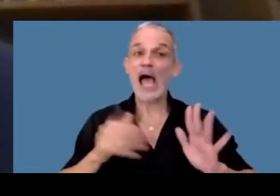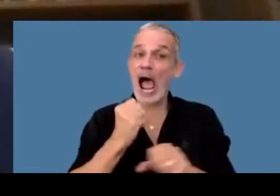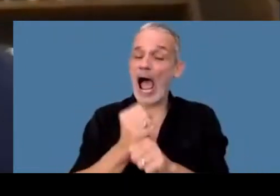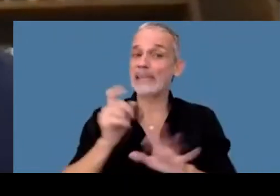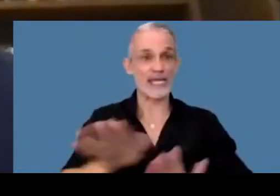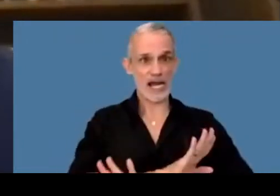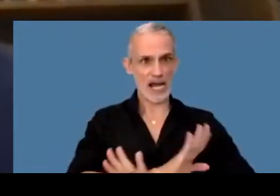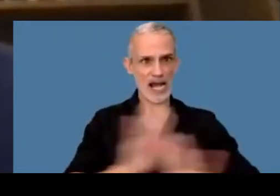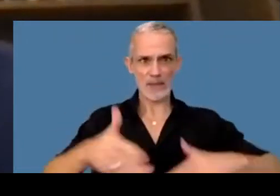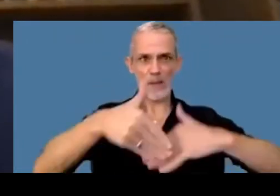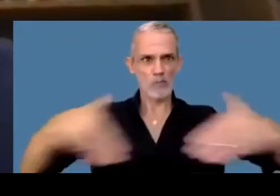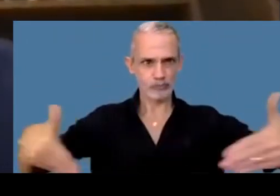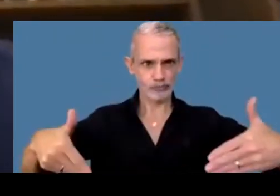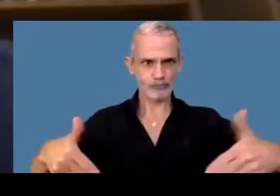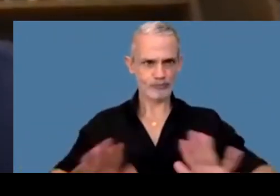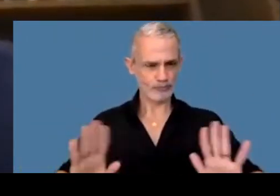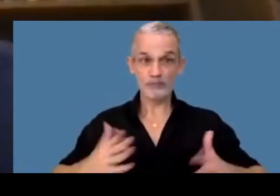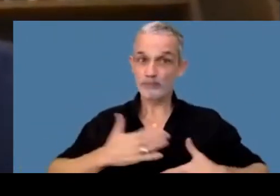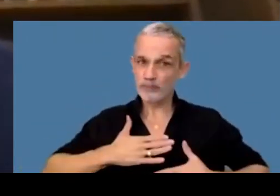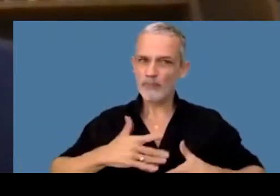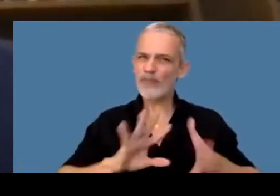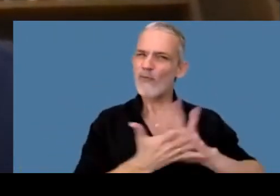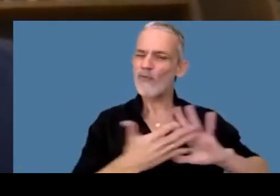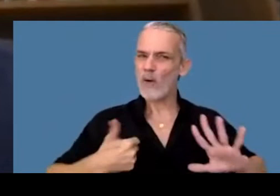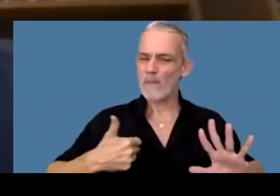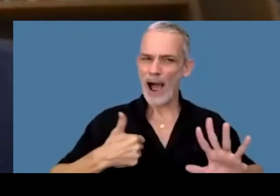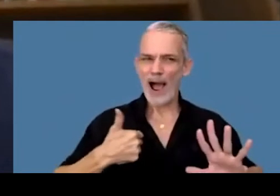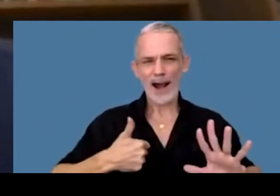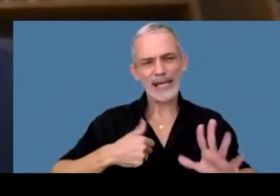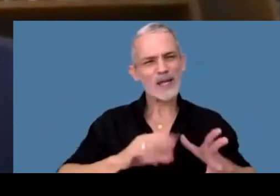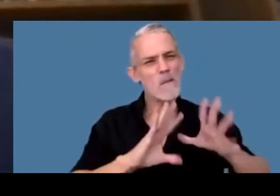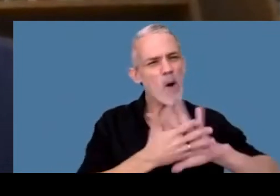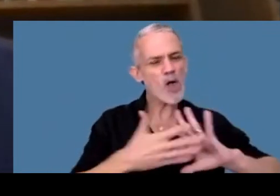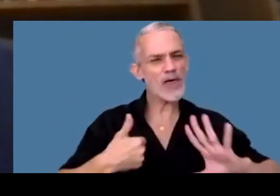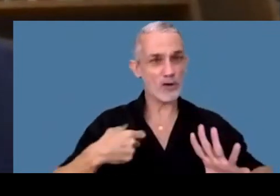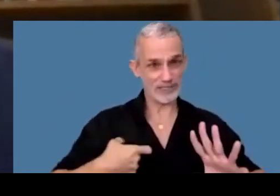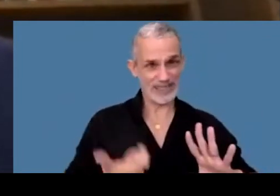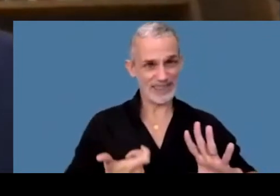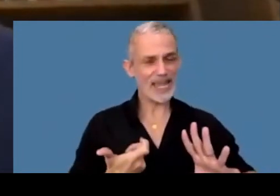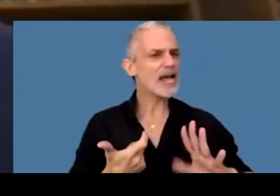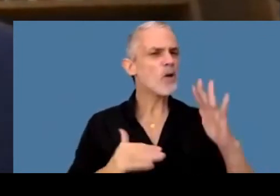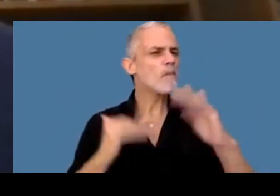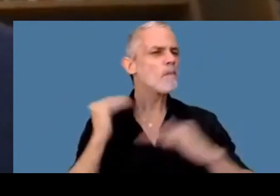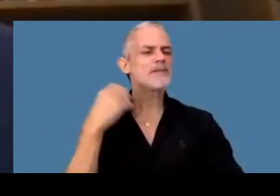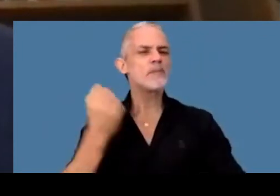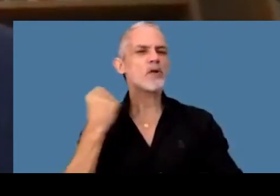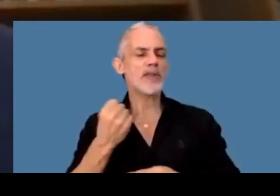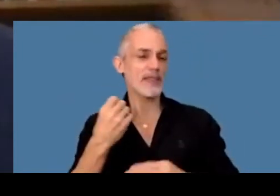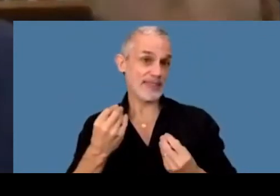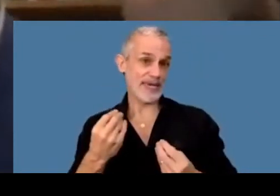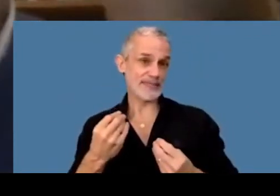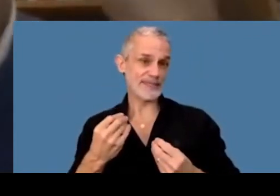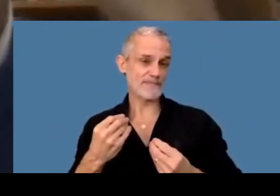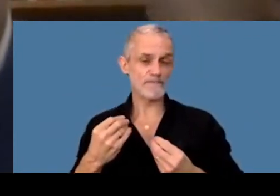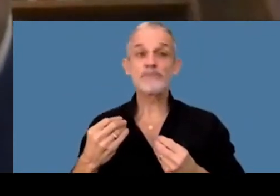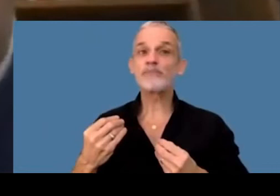facultades. Pero en nuestro modelo sindical lo más relevante es precisamente el